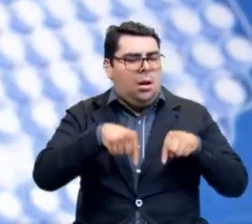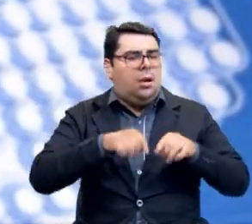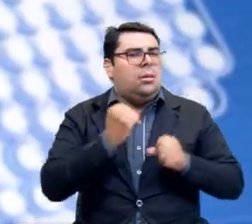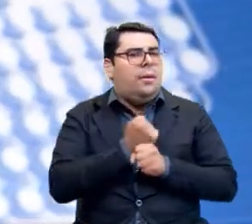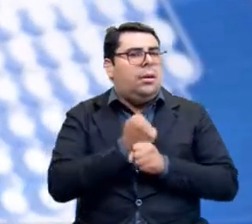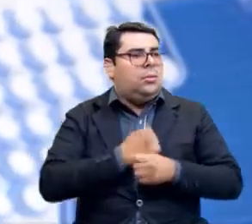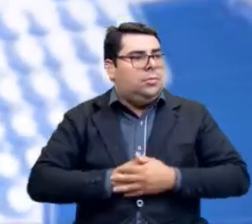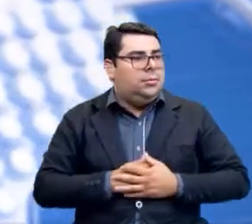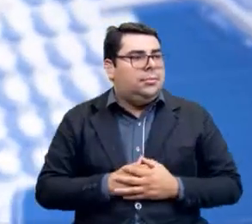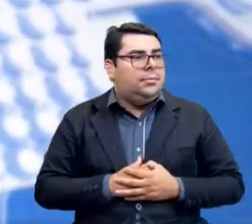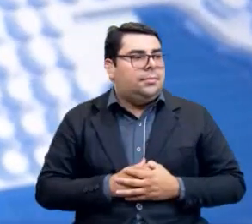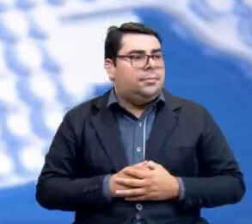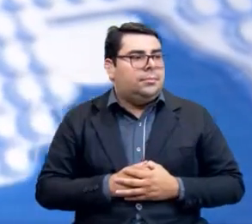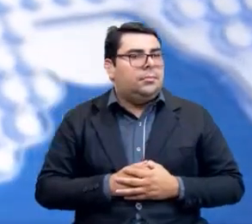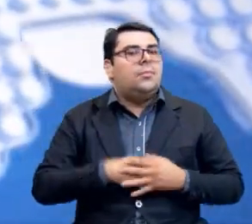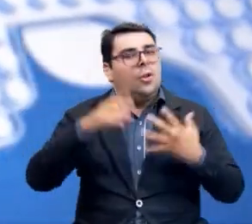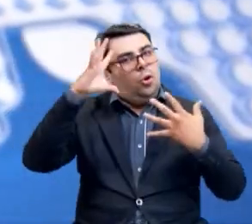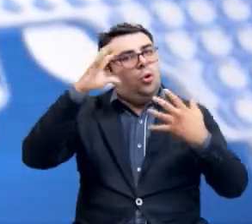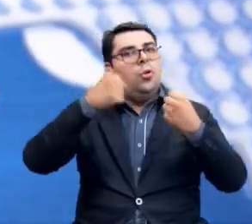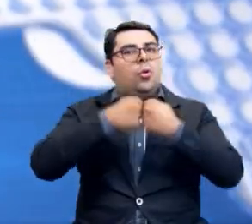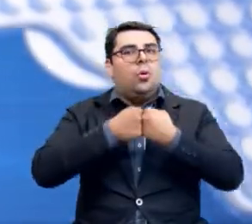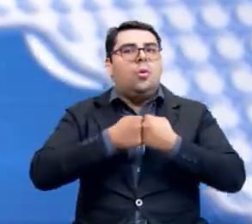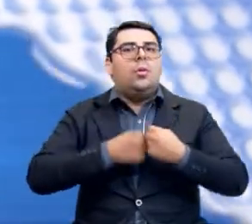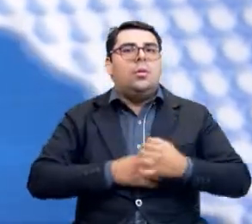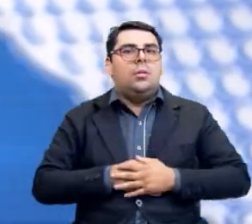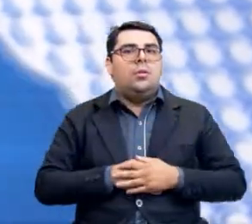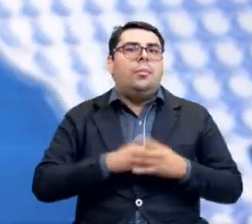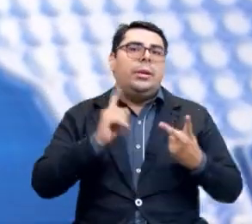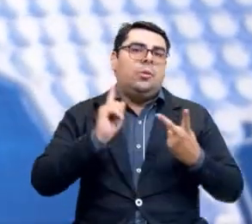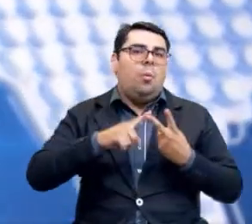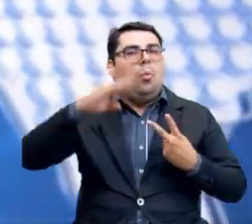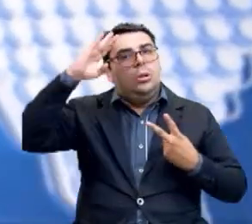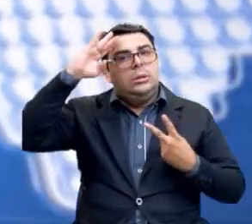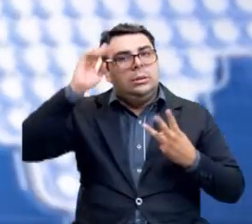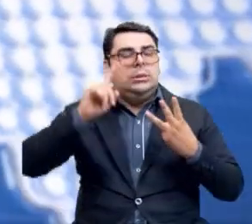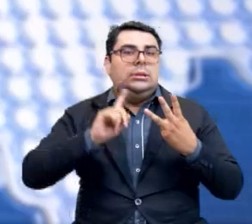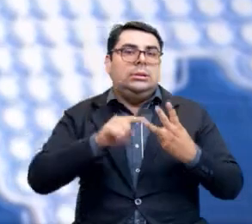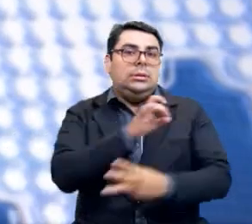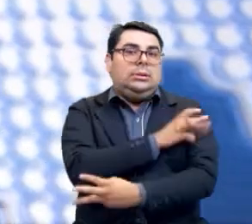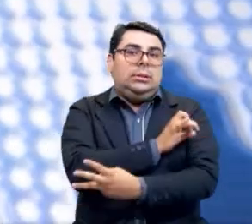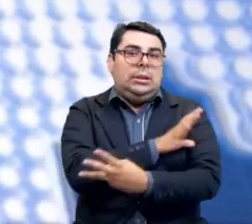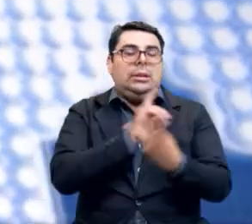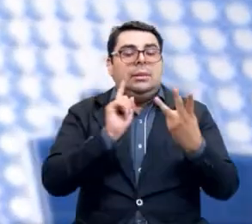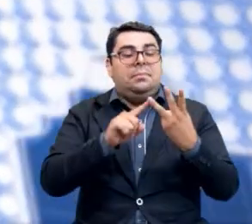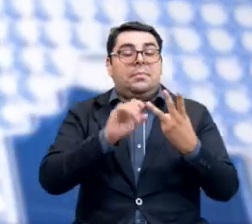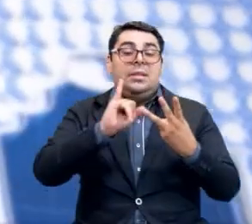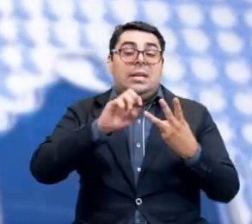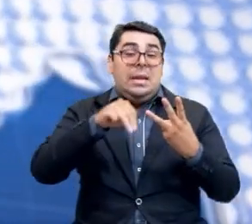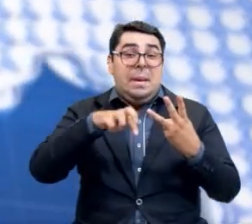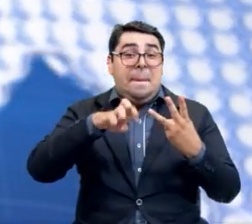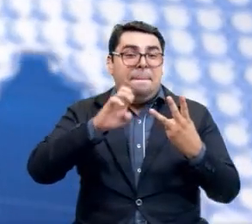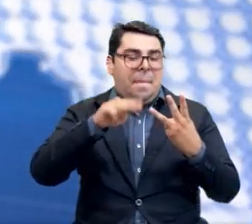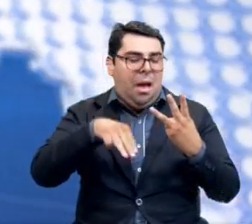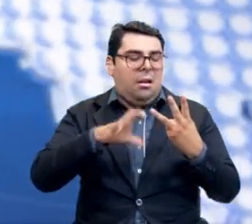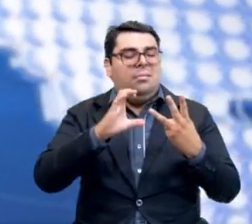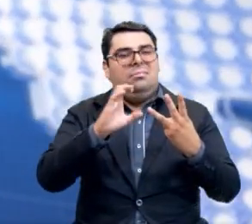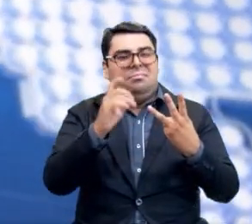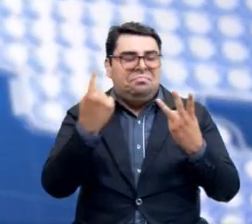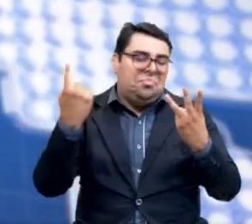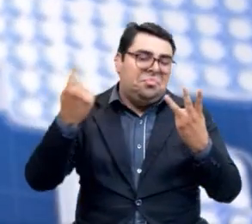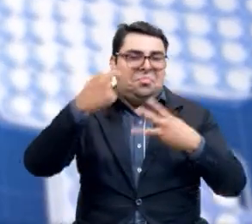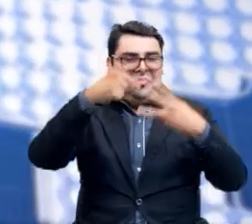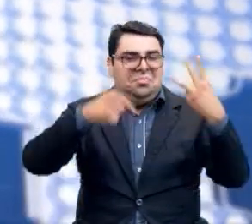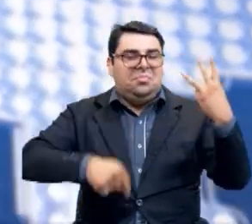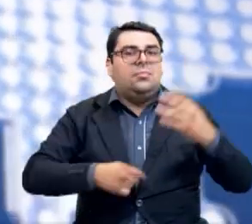tránsito. El convenio es como para policía, CTI, los del INPEC que no tienen tiempo casi de.